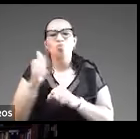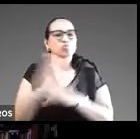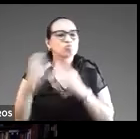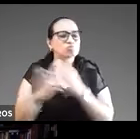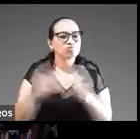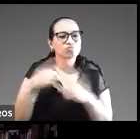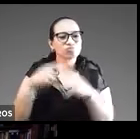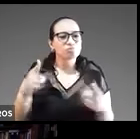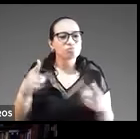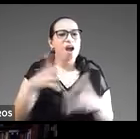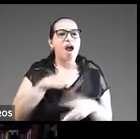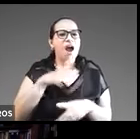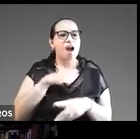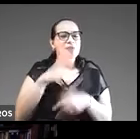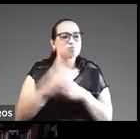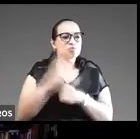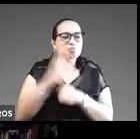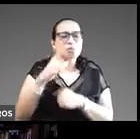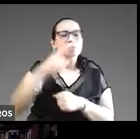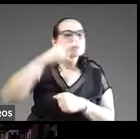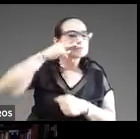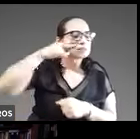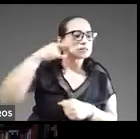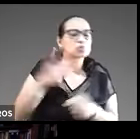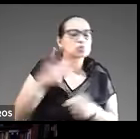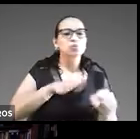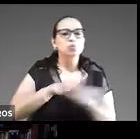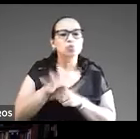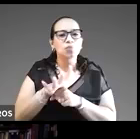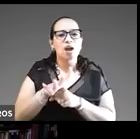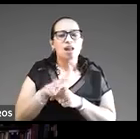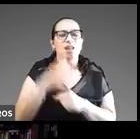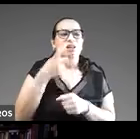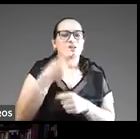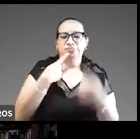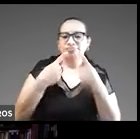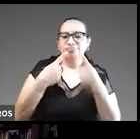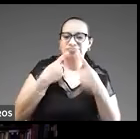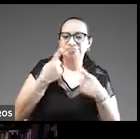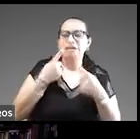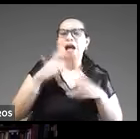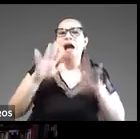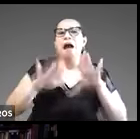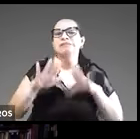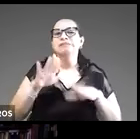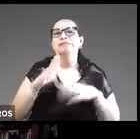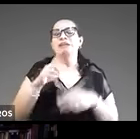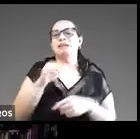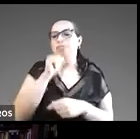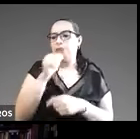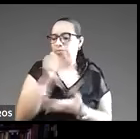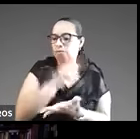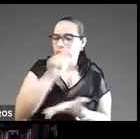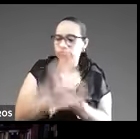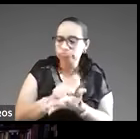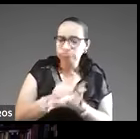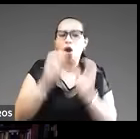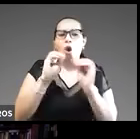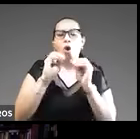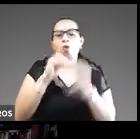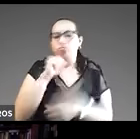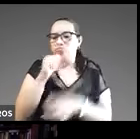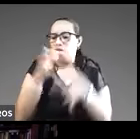y porque estaba invisibilizada la disputa, a veces ilegal, muchas veces